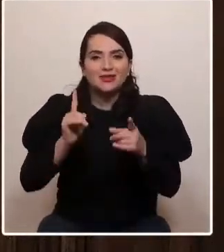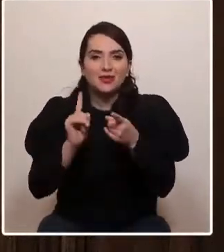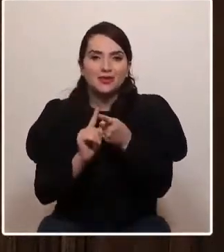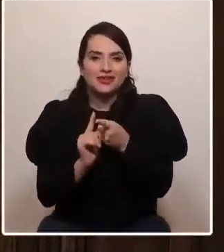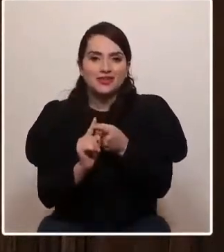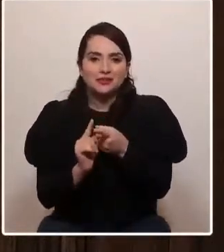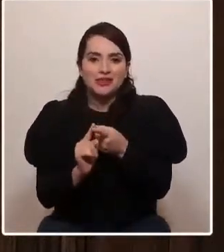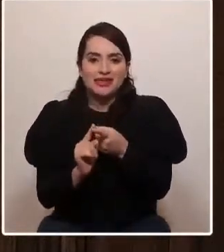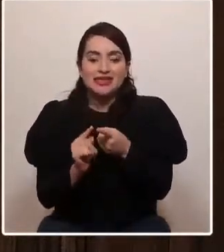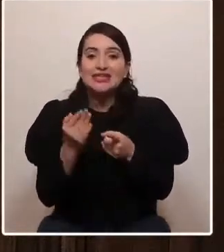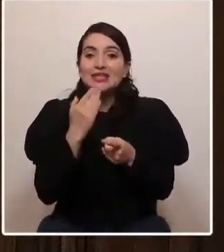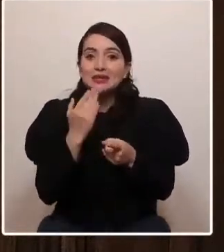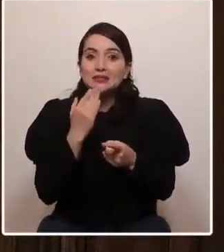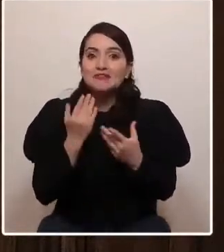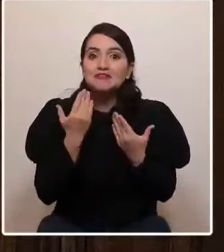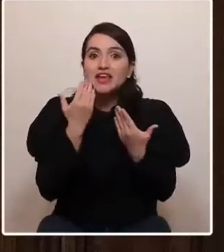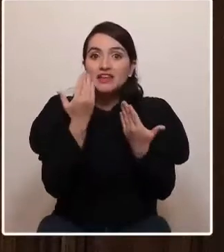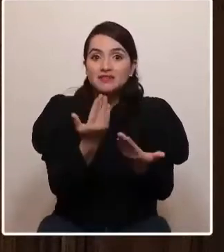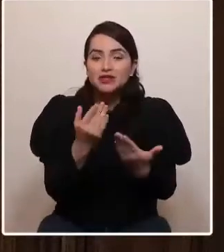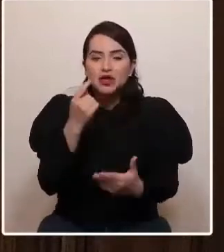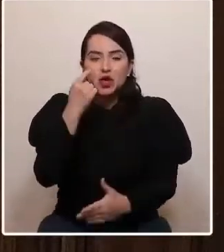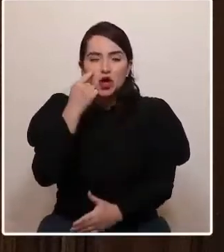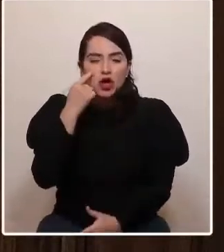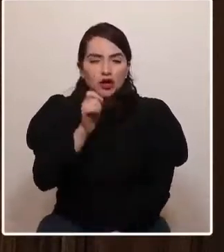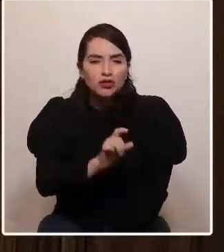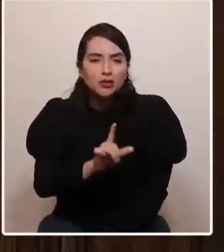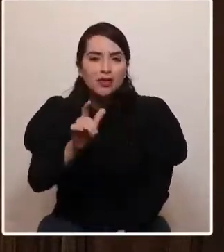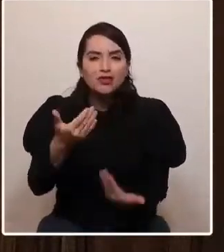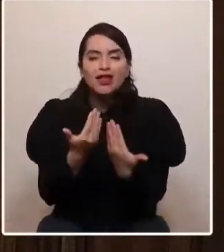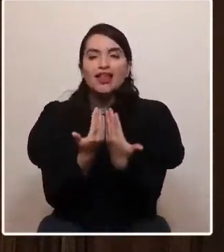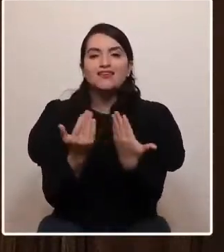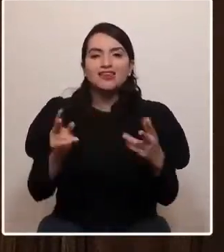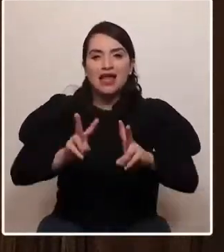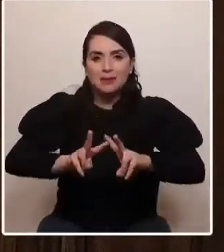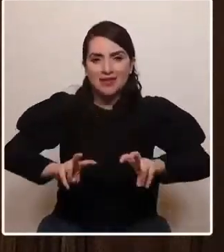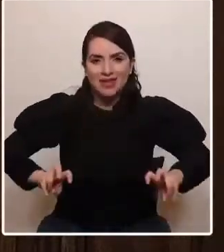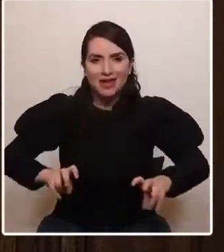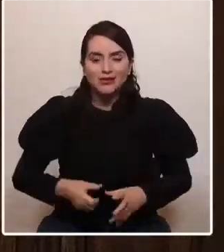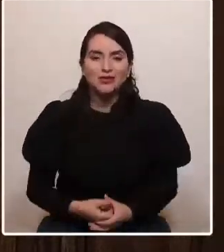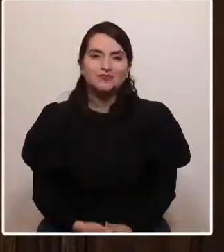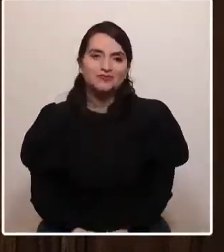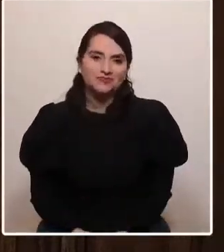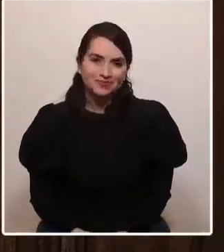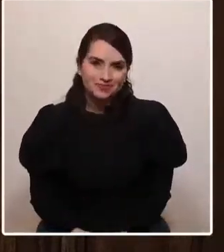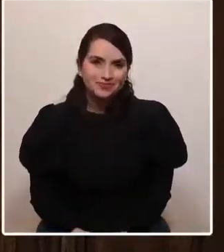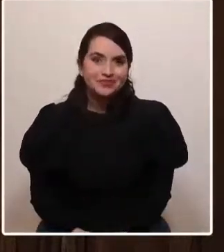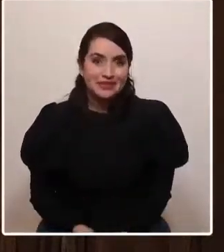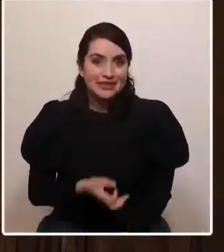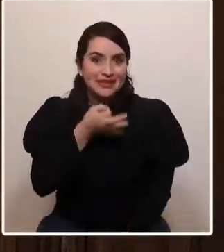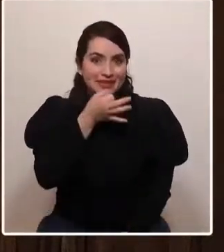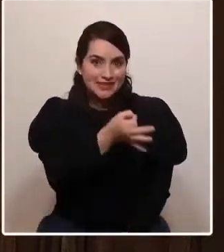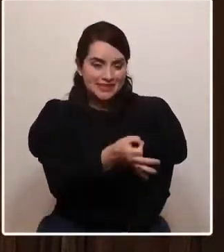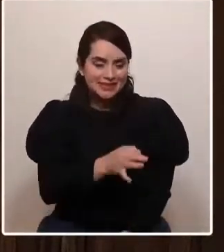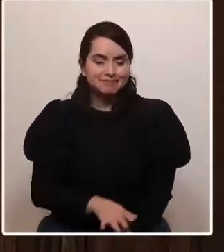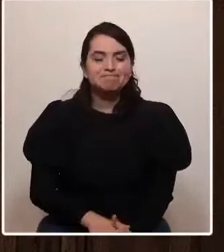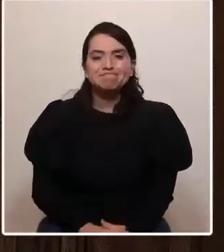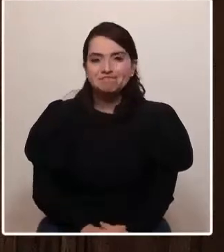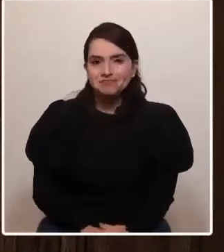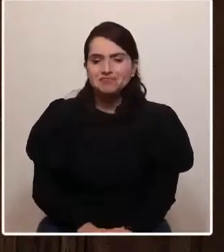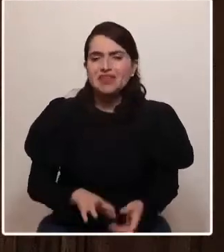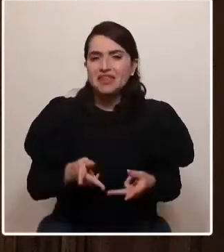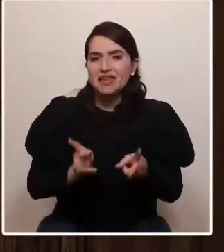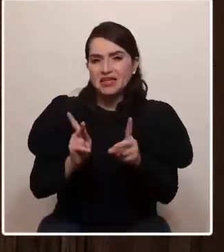y beneficiarse de los conocimientos y la libertad de investigación, el cual señala: el ejercicio del derecho